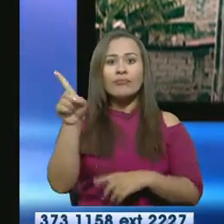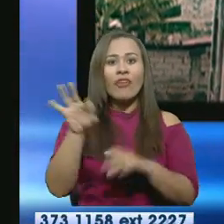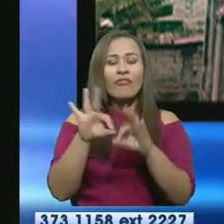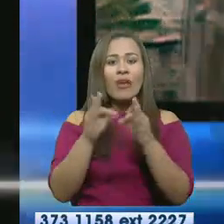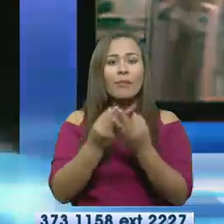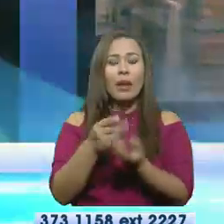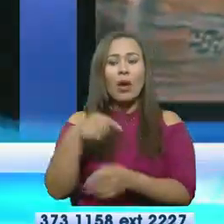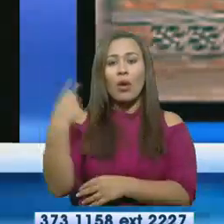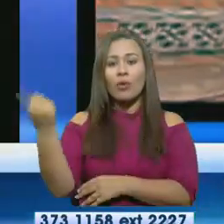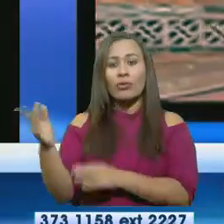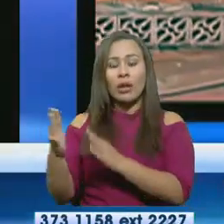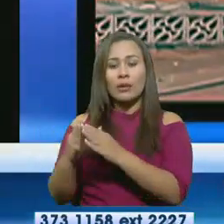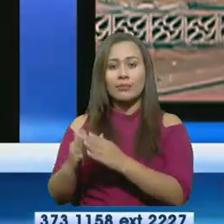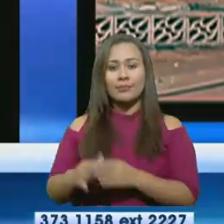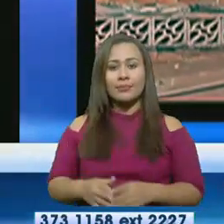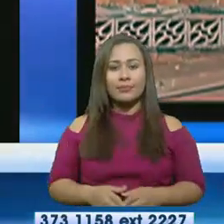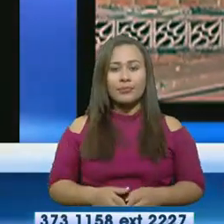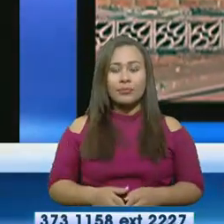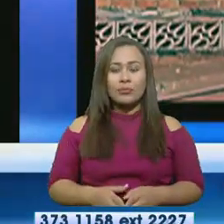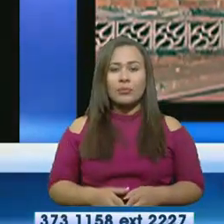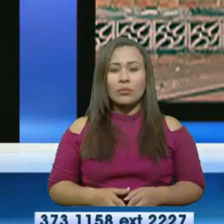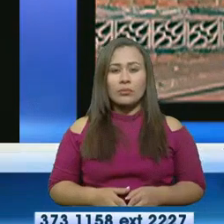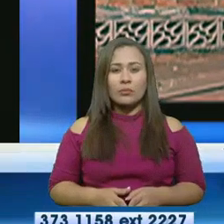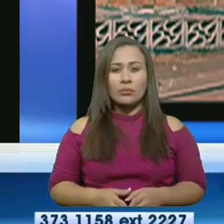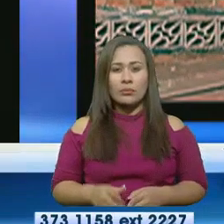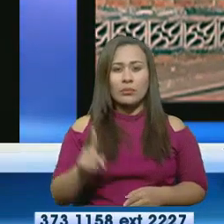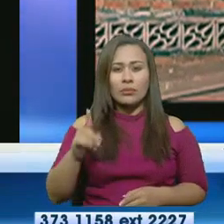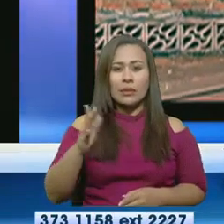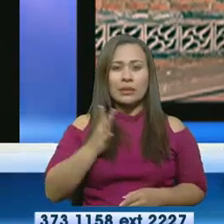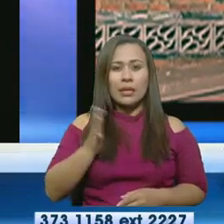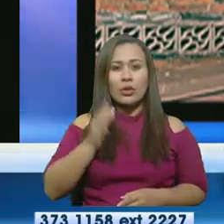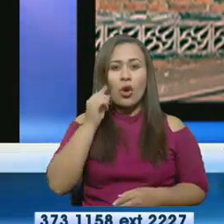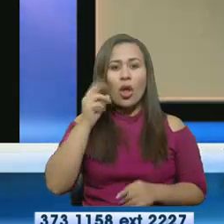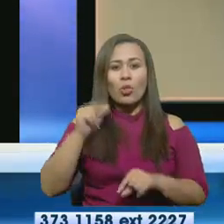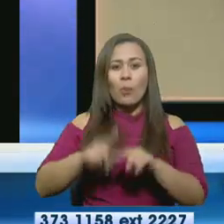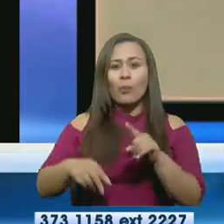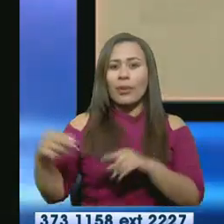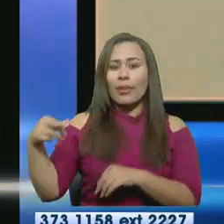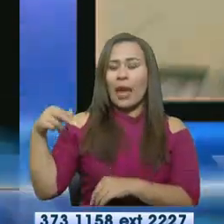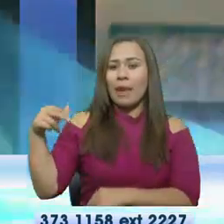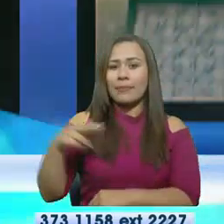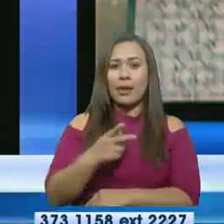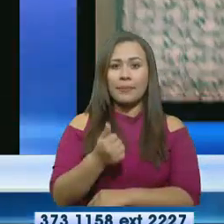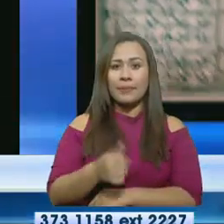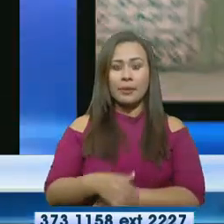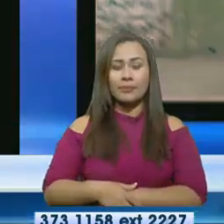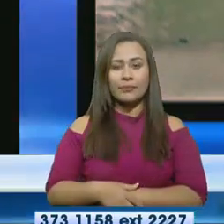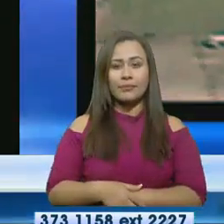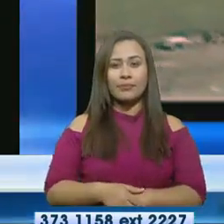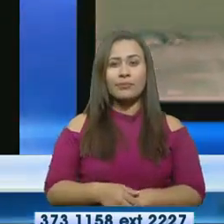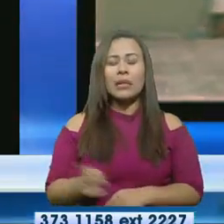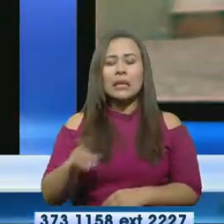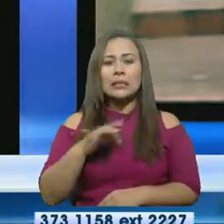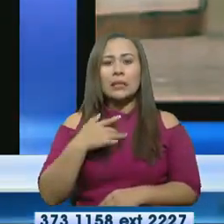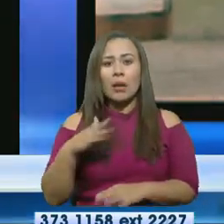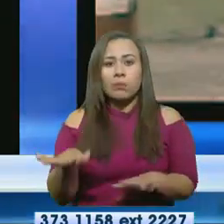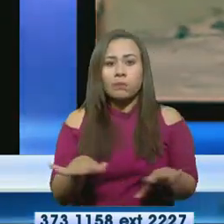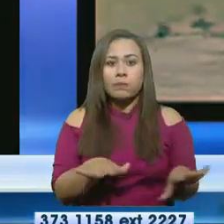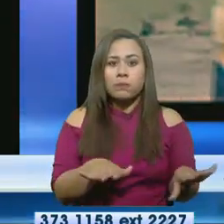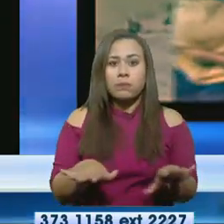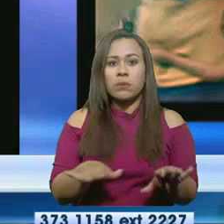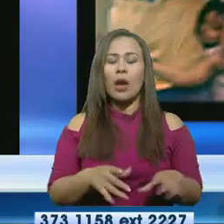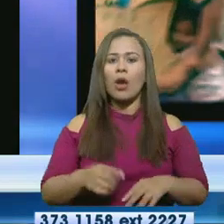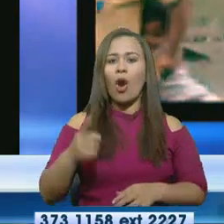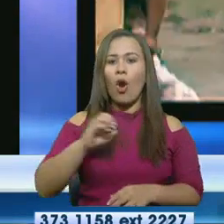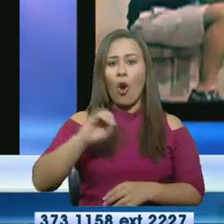otro lado, es una señora que todavía no se puede ni movilizar bien. Si usted ve al otro lado, ya cedió y está a punto que si viene un carro de esos